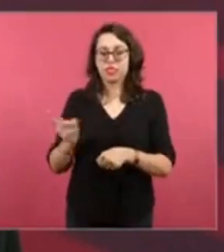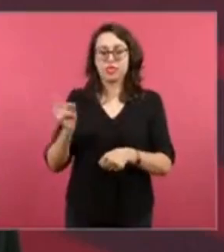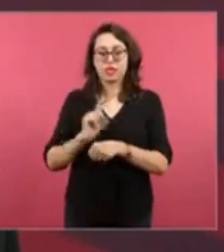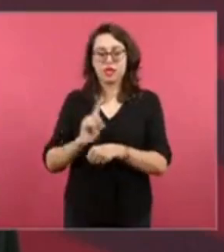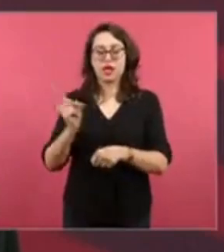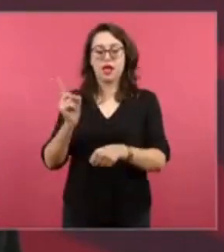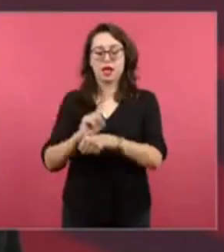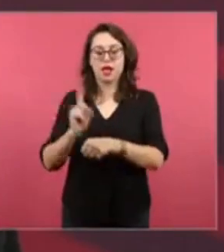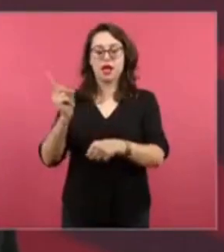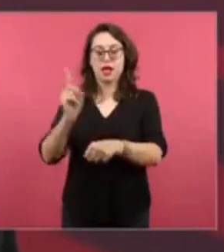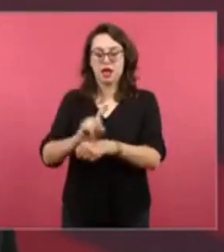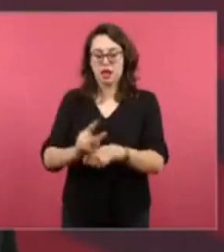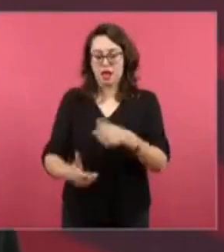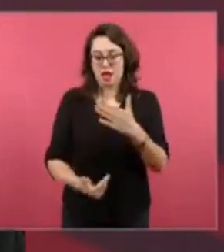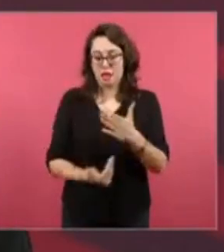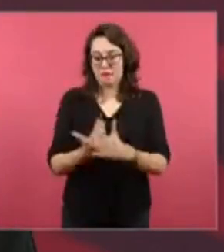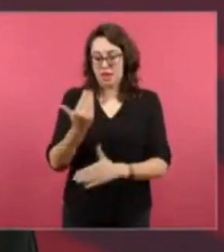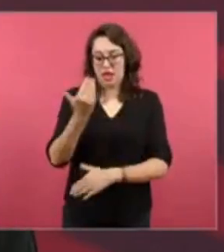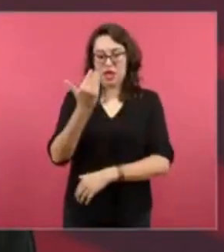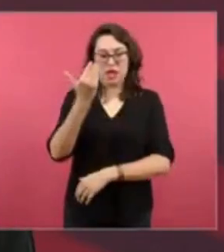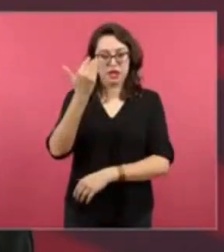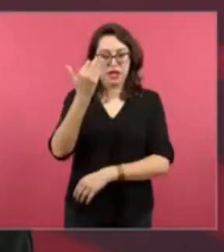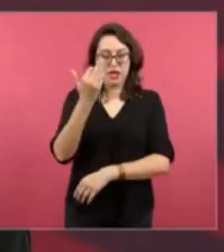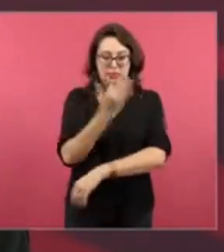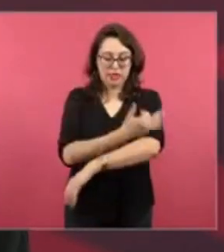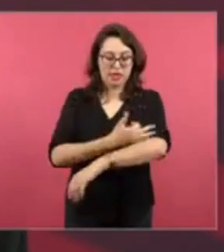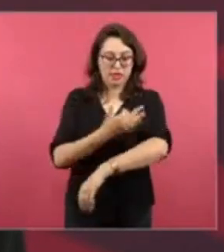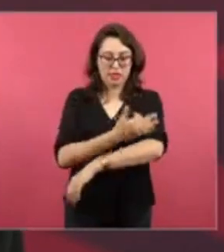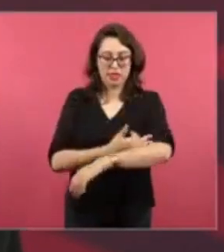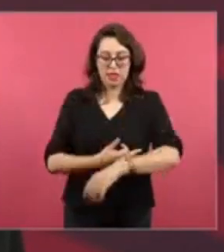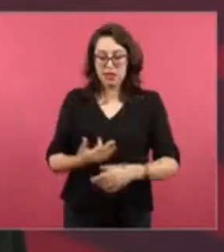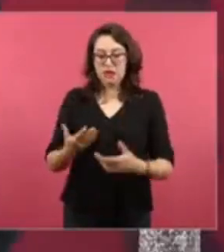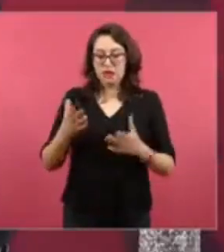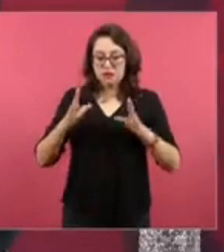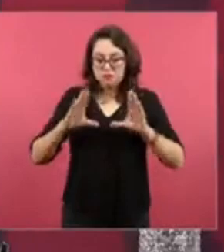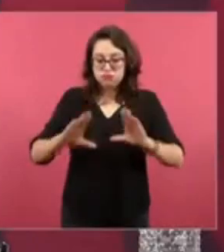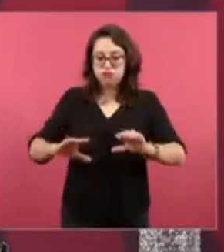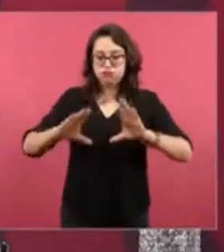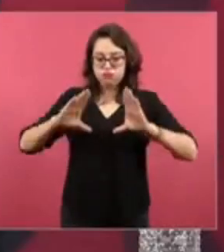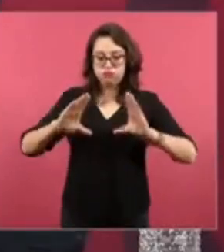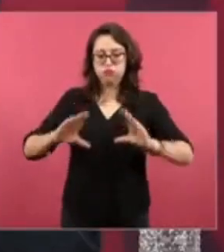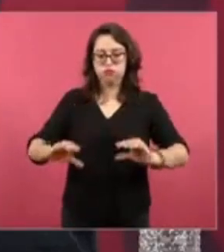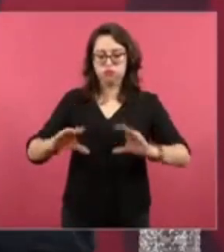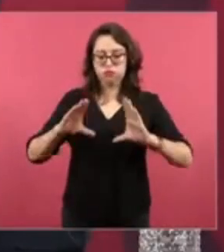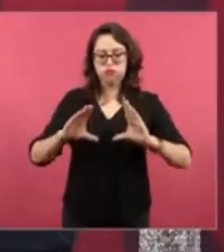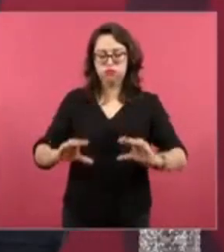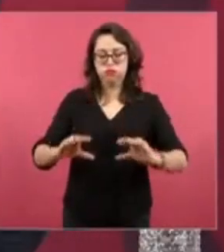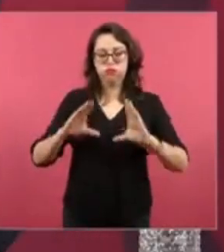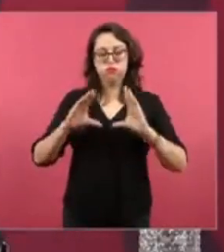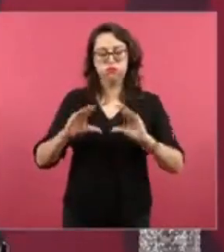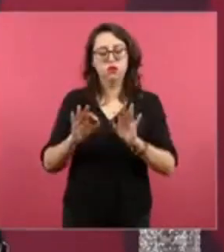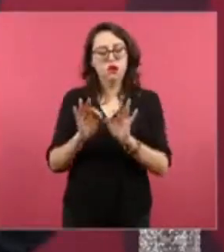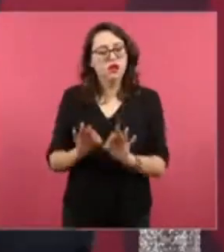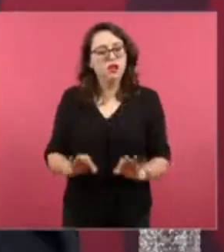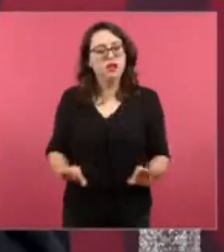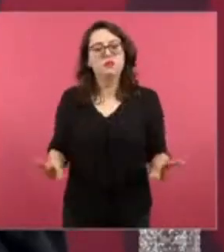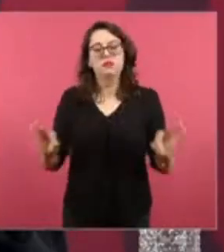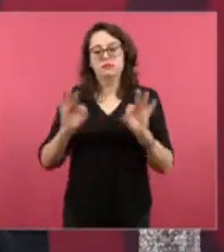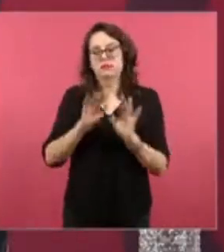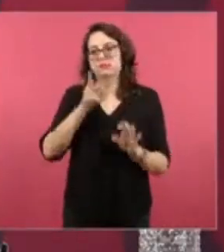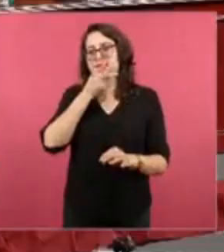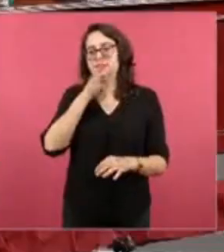todas las semanas, desde la mañana hasta que se retiran de la escuela, esta actividad profesional, este camino